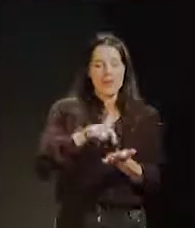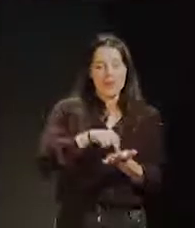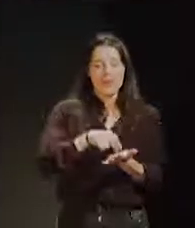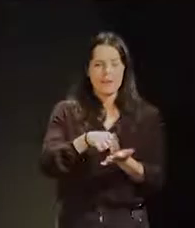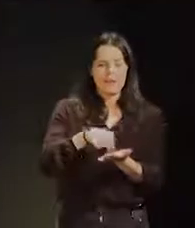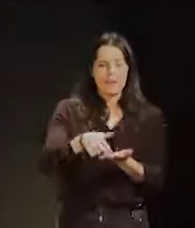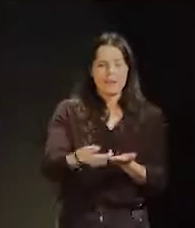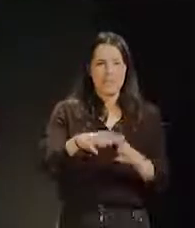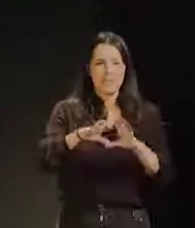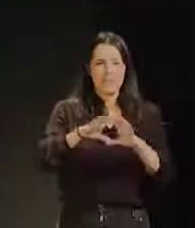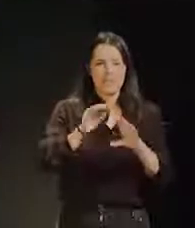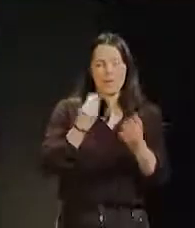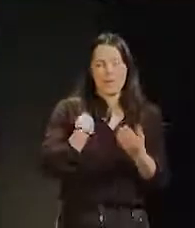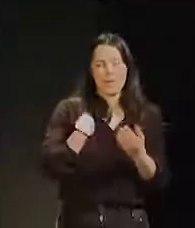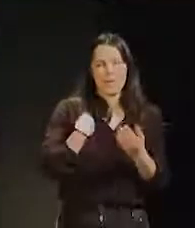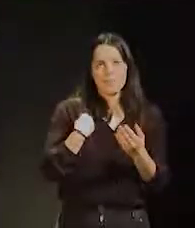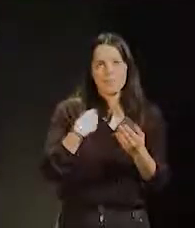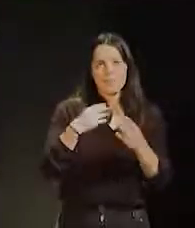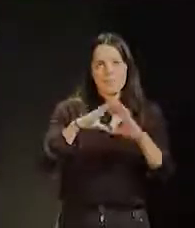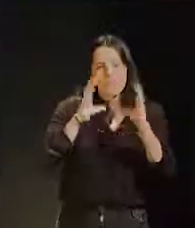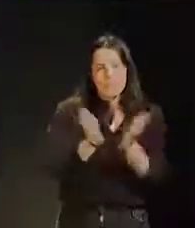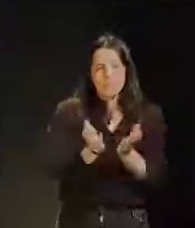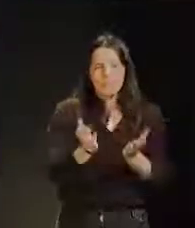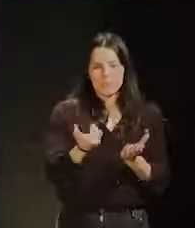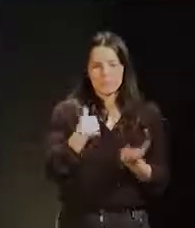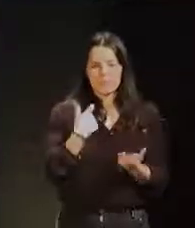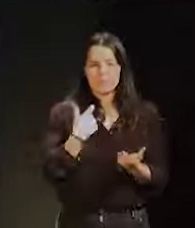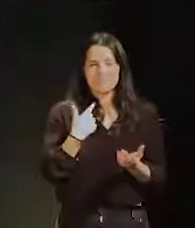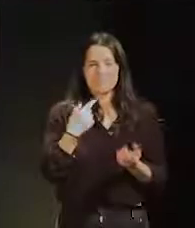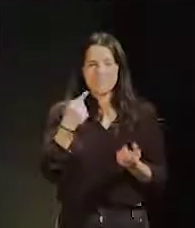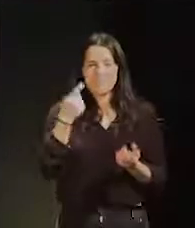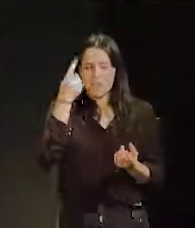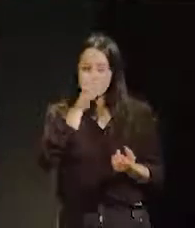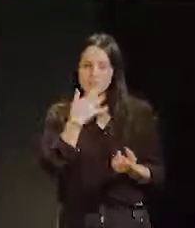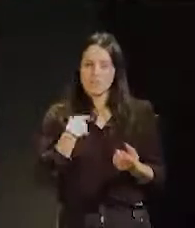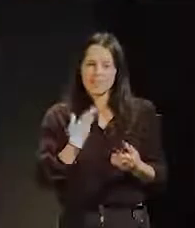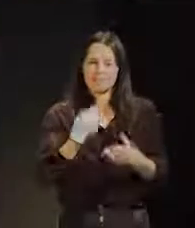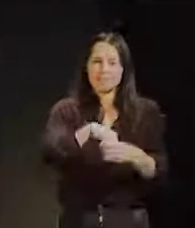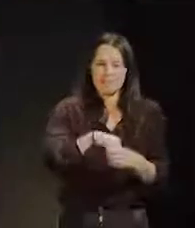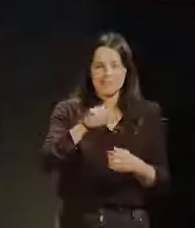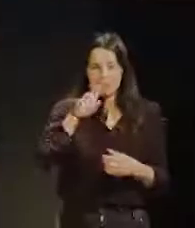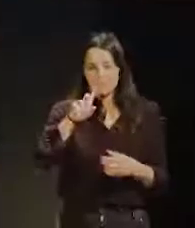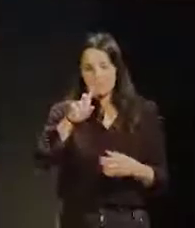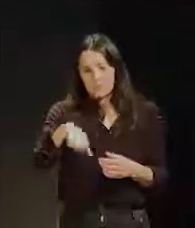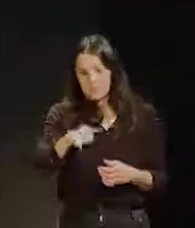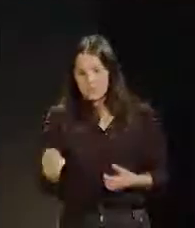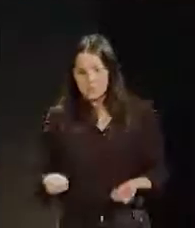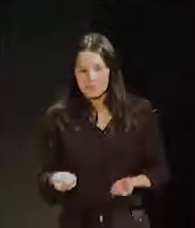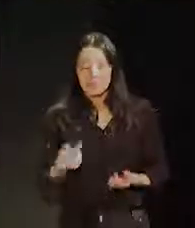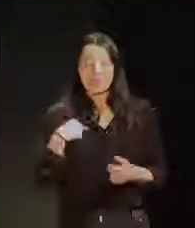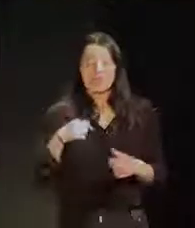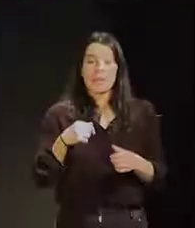en un mundo que no me consideraba. Y pero en el mismo tiempo era bastante fascinada de